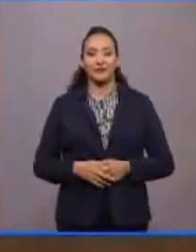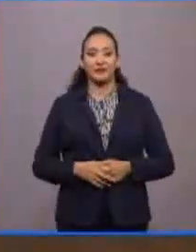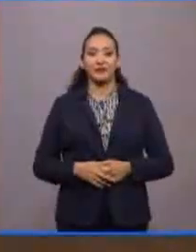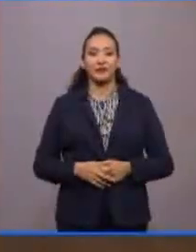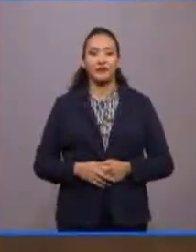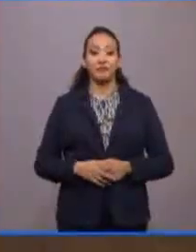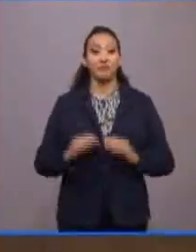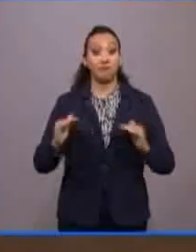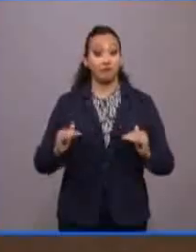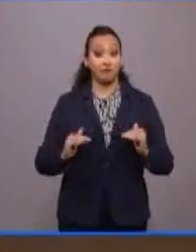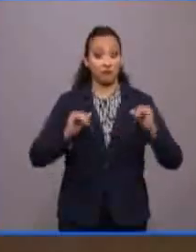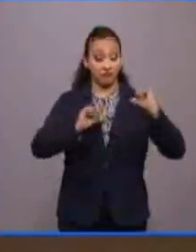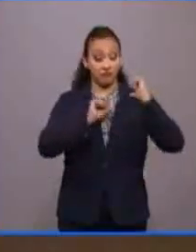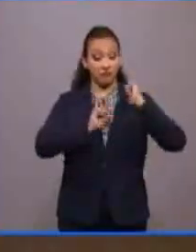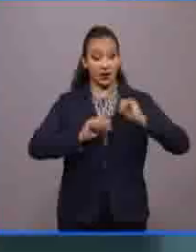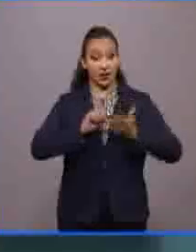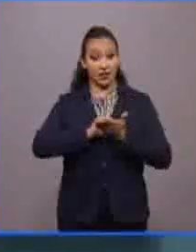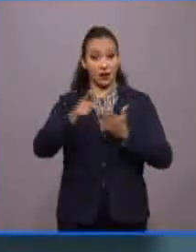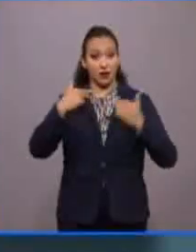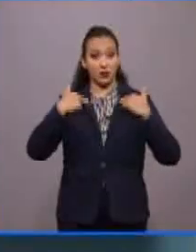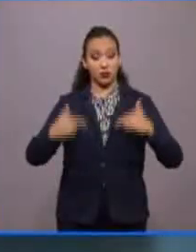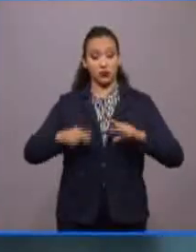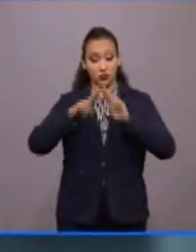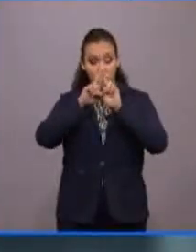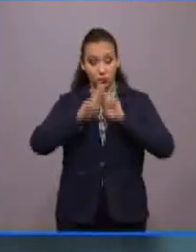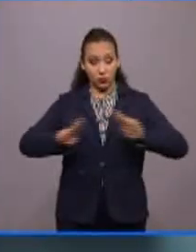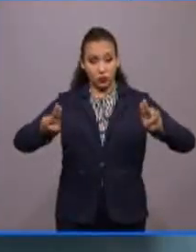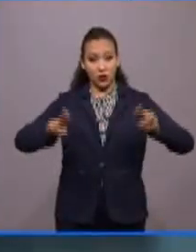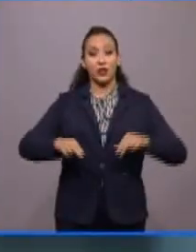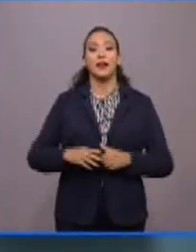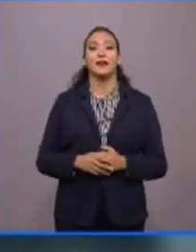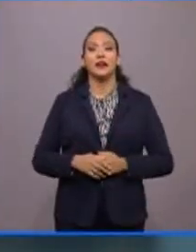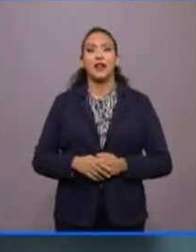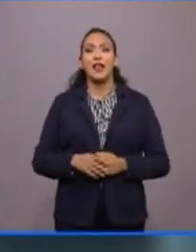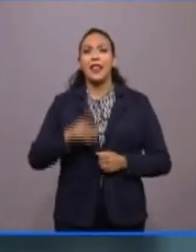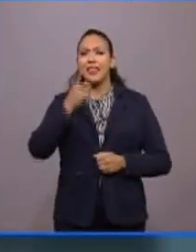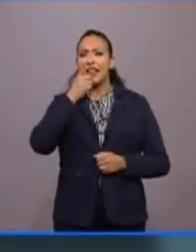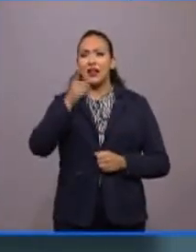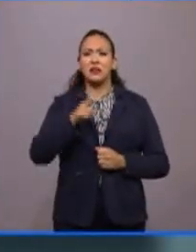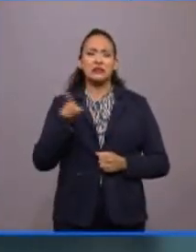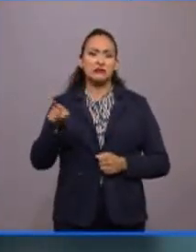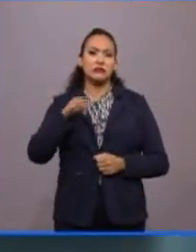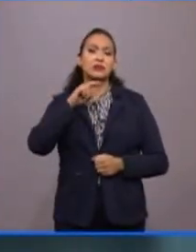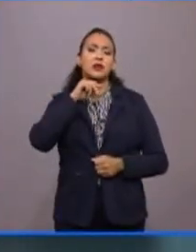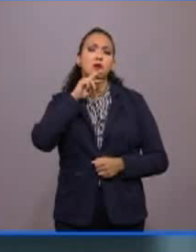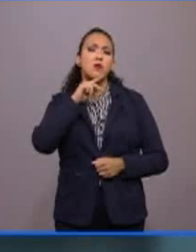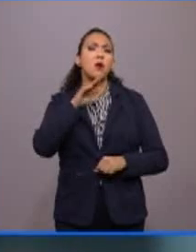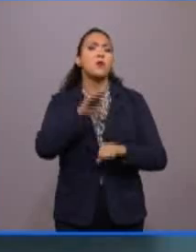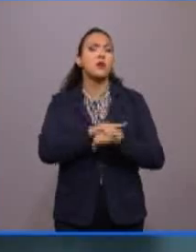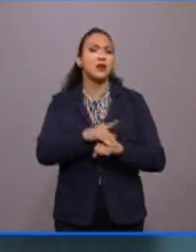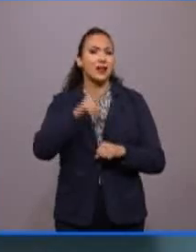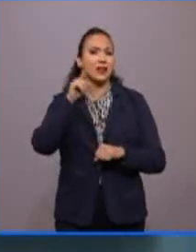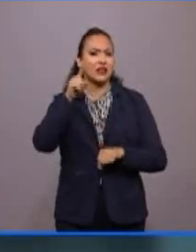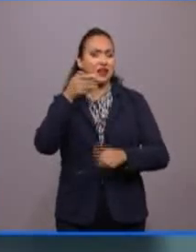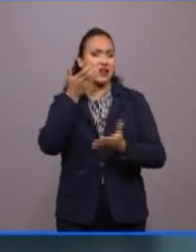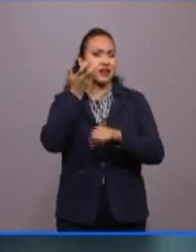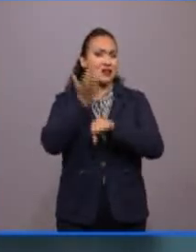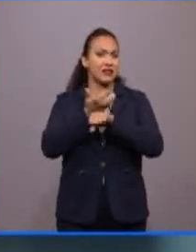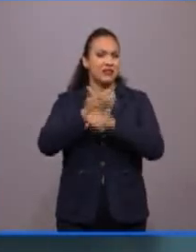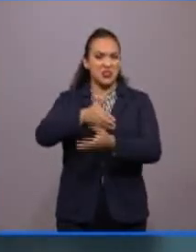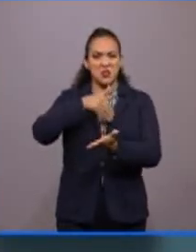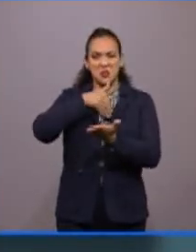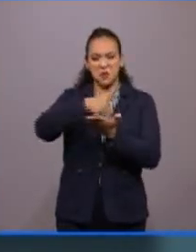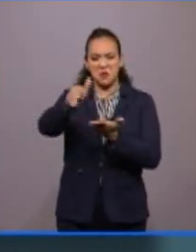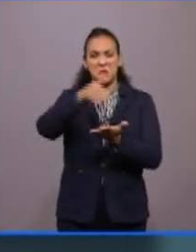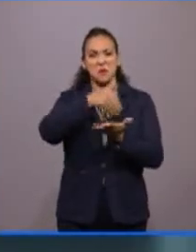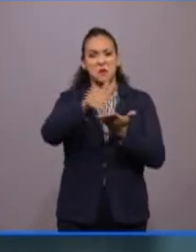El alto comisionado de Derechos Humanos de Naciones Unidas, Volker Turk, manifestó su preocupación por las deportaciones masivas desde Estados Unidos